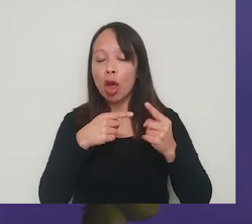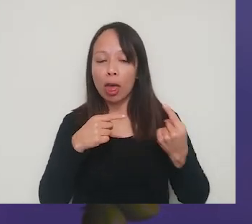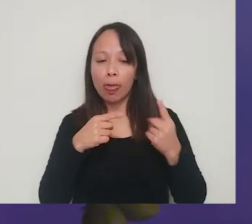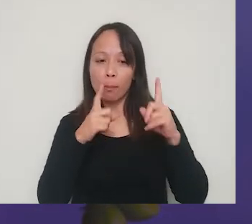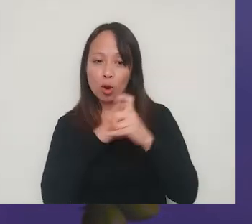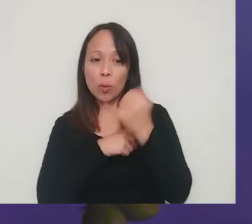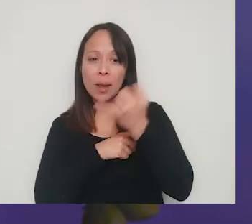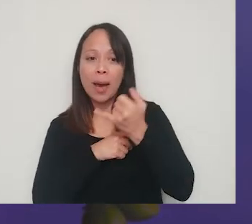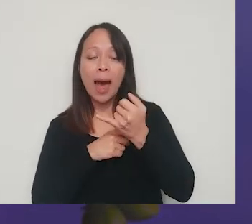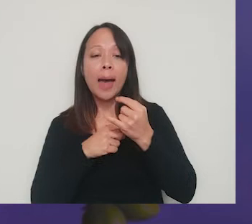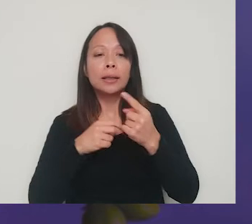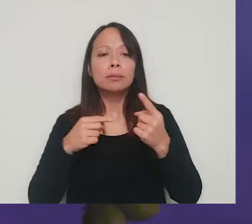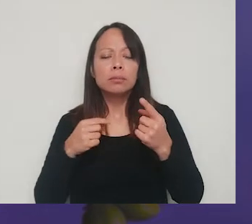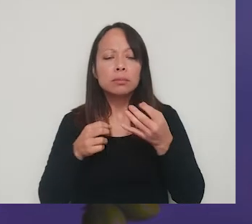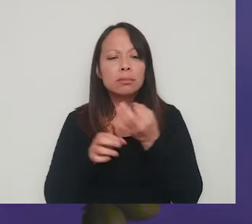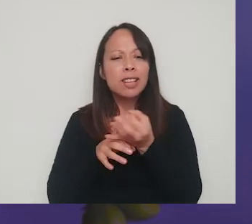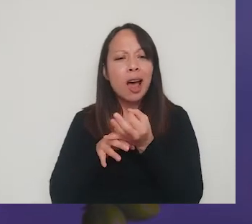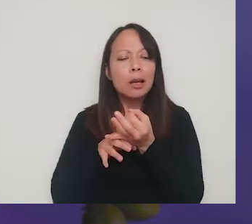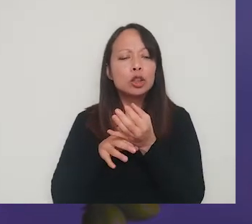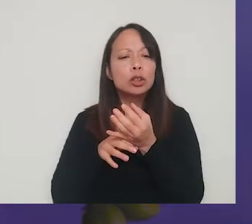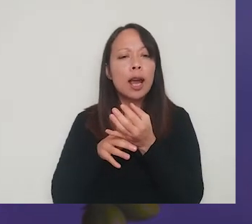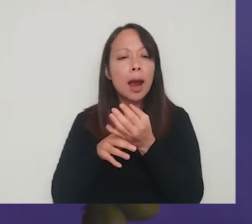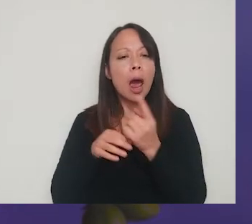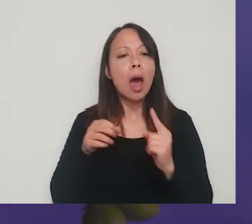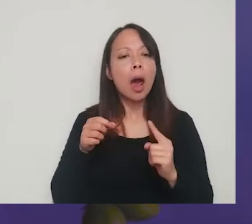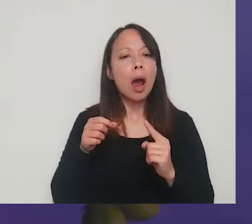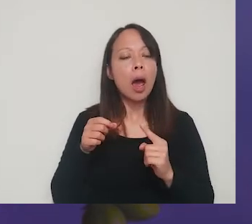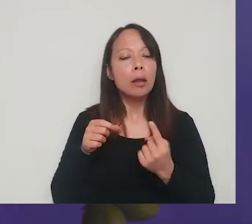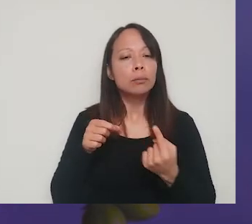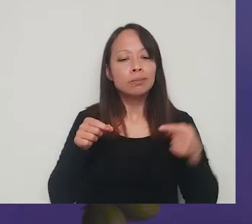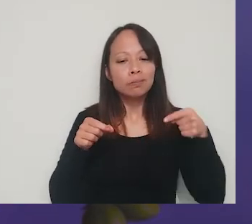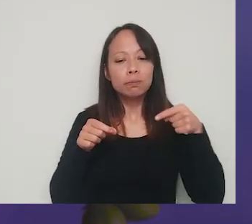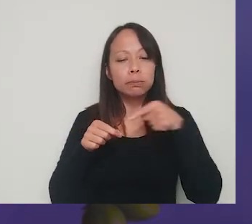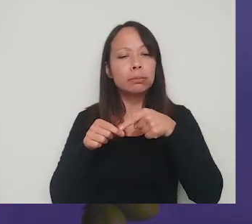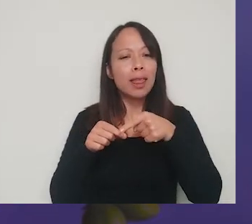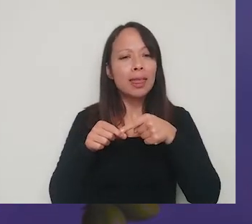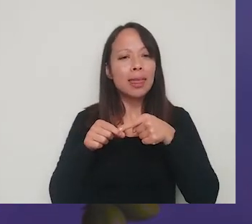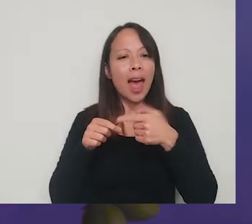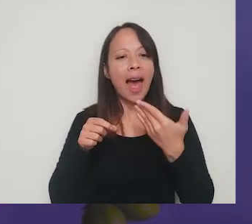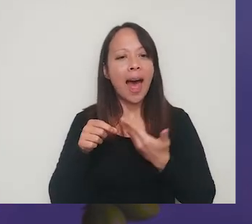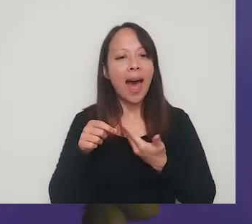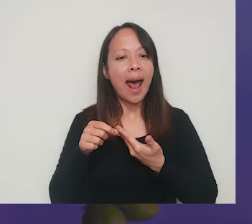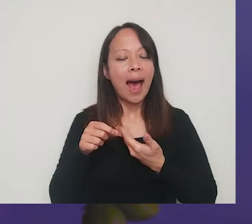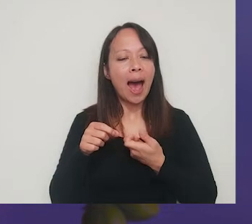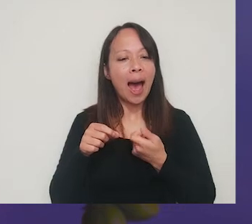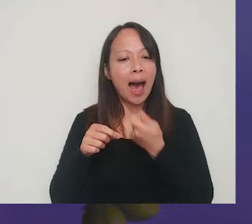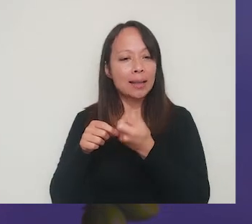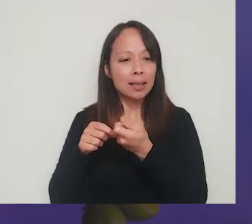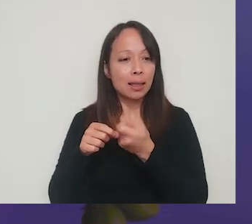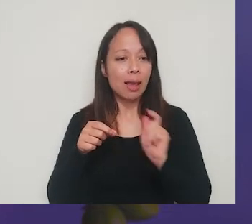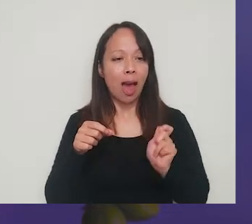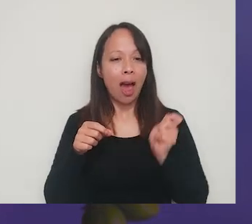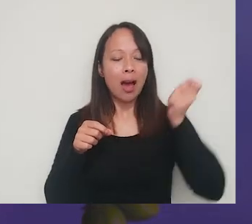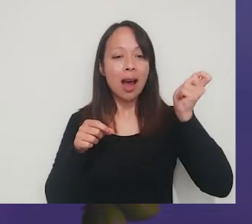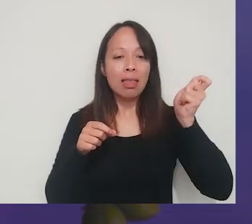Entonces aconsejan el diagnóstico genético preimplantatorio para evitar que esto siga pasando y que inclusive puedan sufrir más abortos espontáneos. El caso